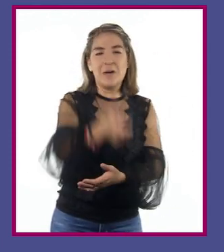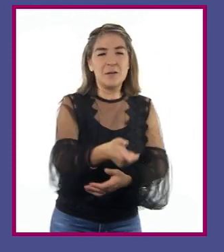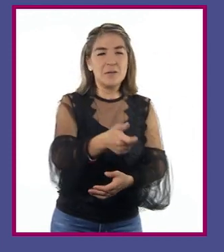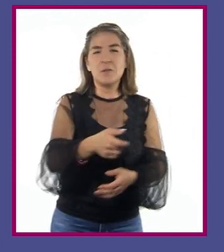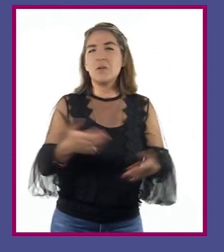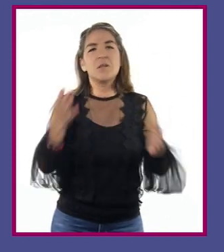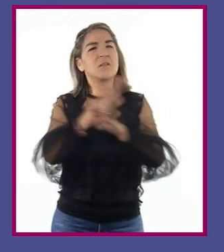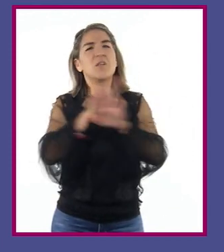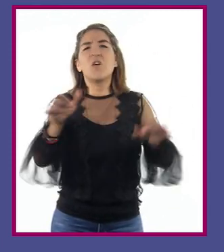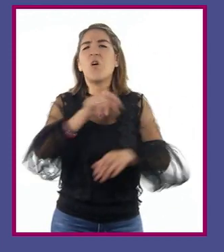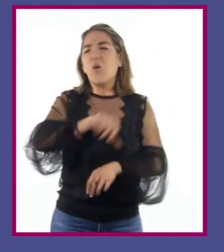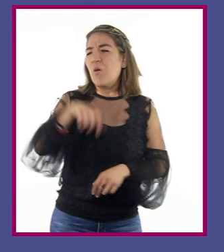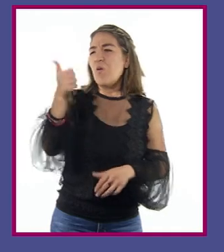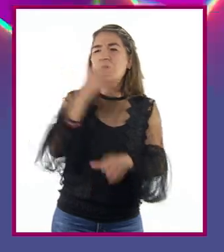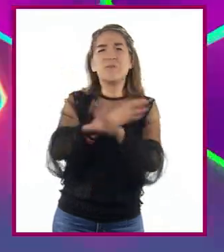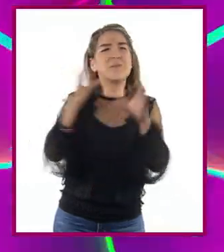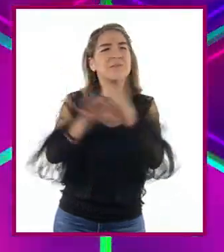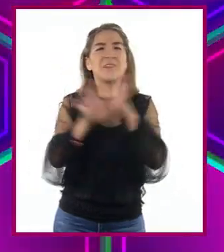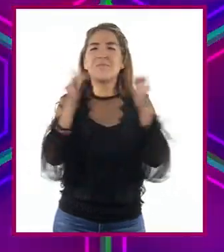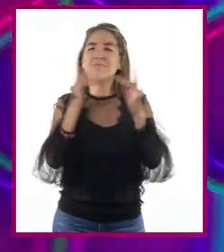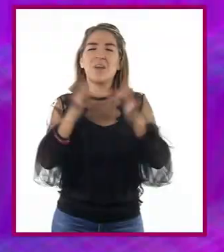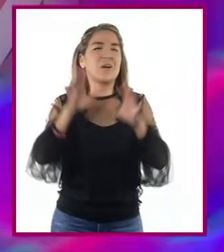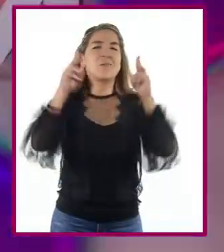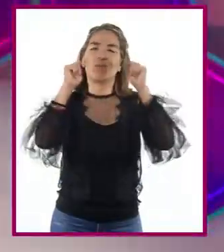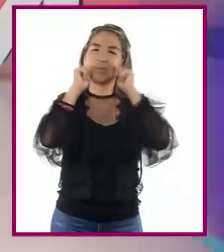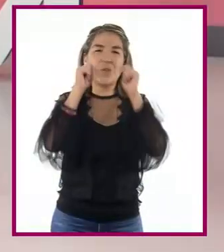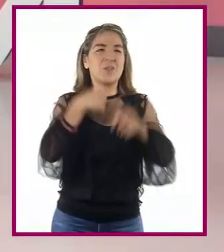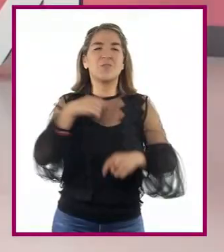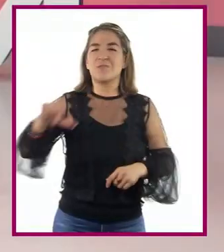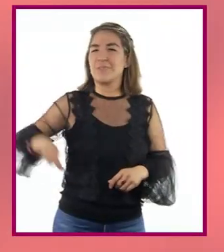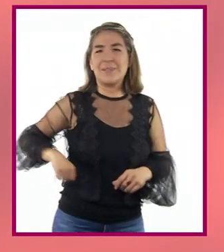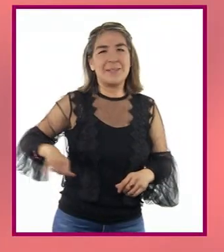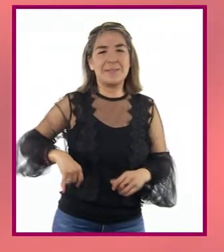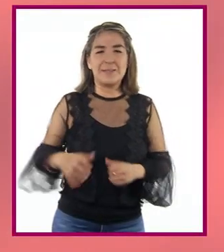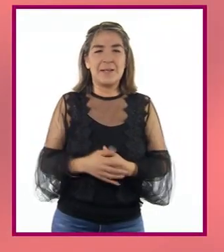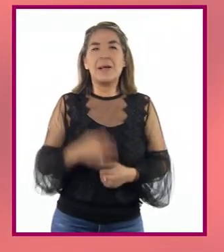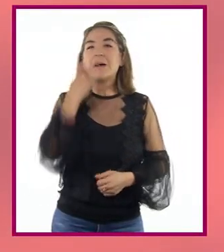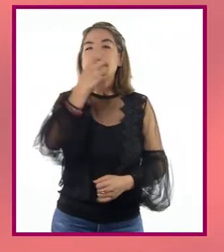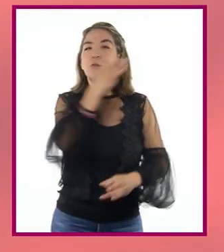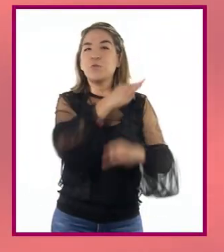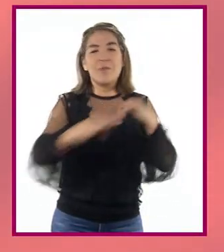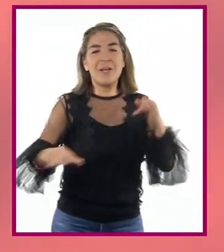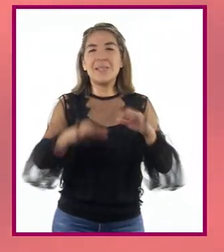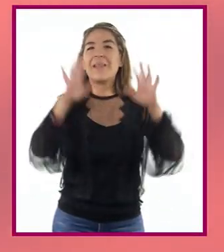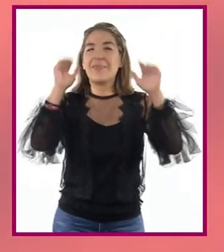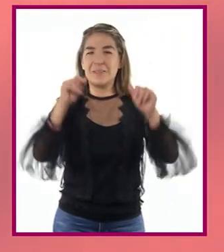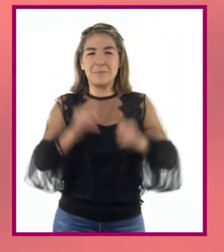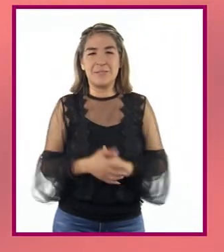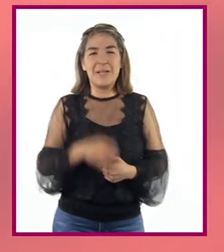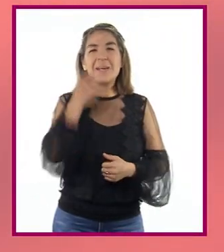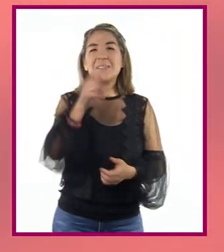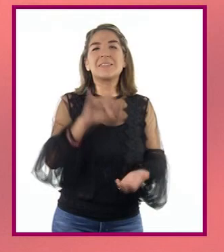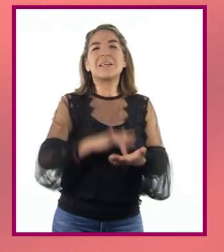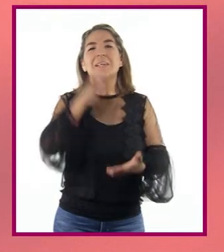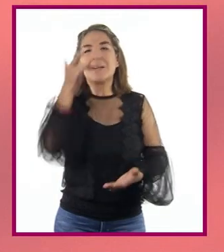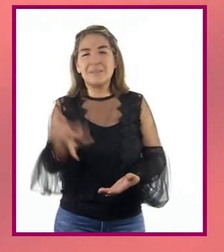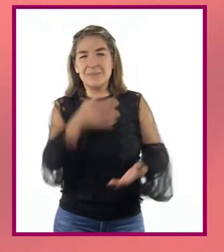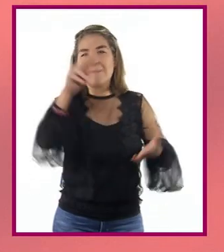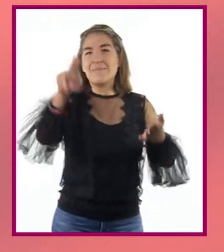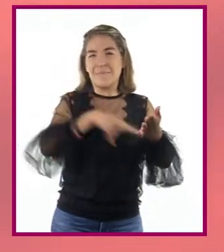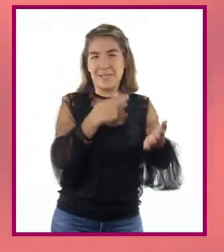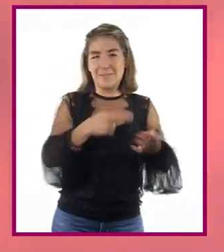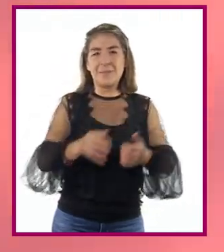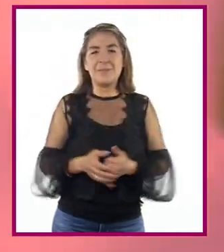me interesa un aparato distinto. Ya solo nos faltaría la despedida, el agradecimiento y la firma,